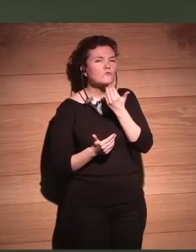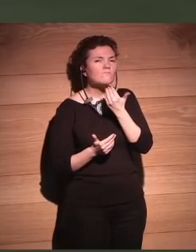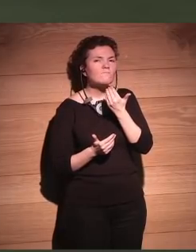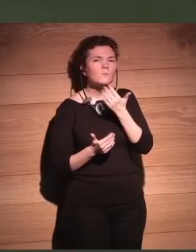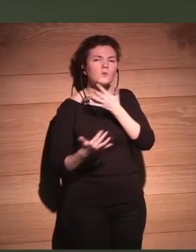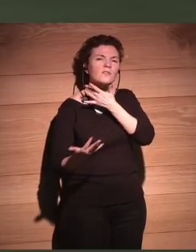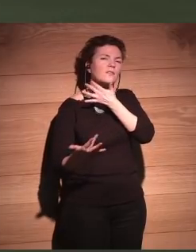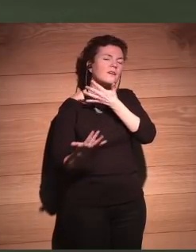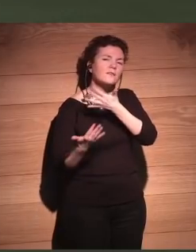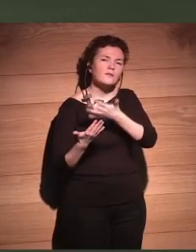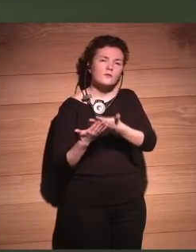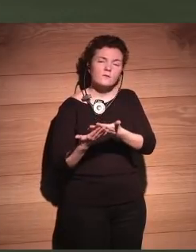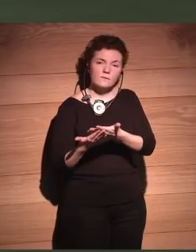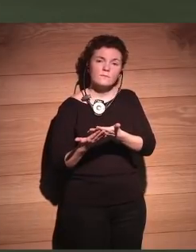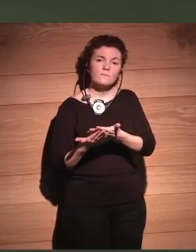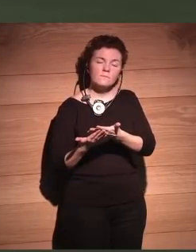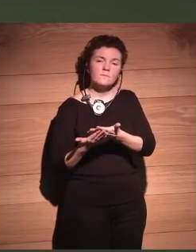una larga trayectoria.